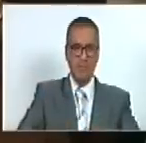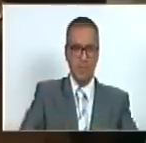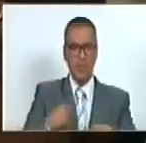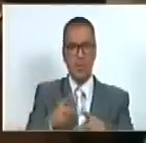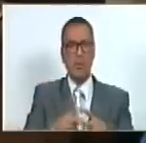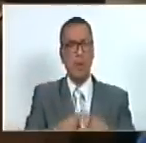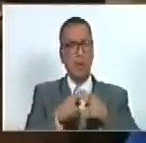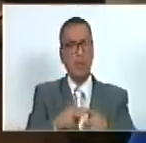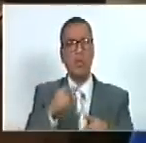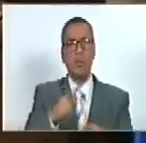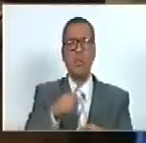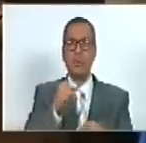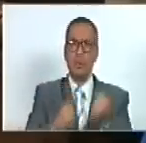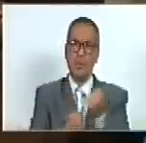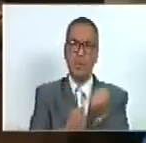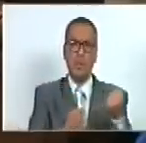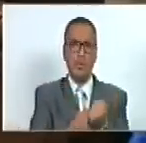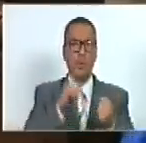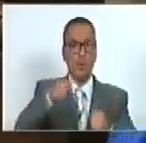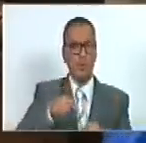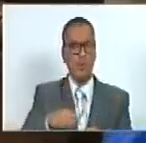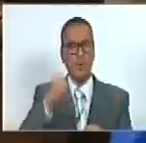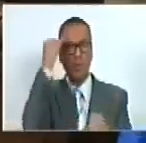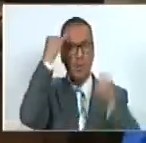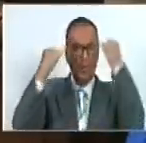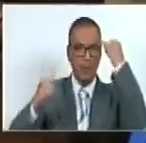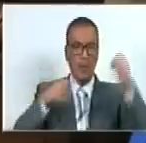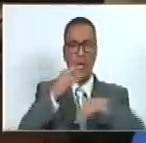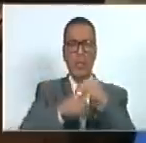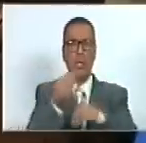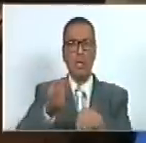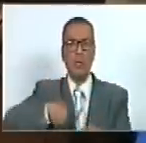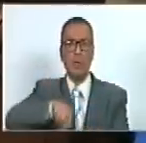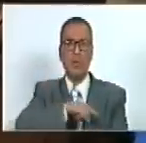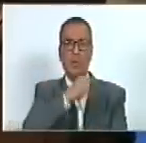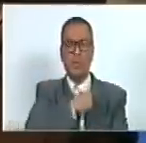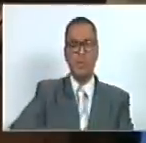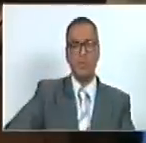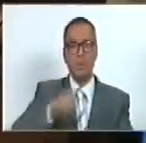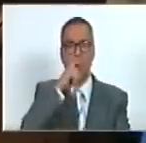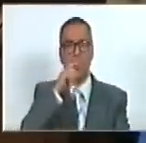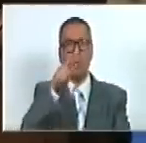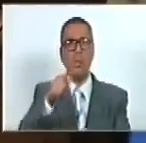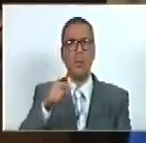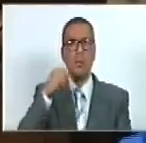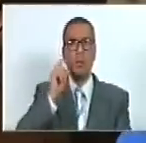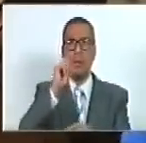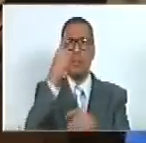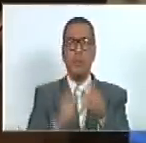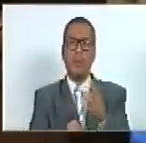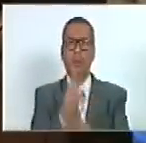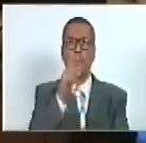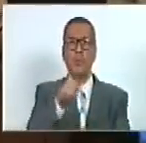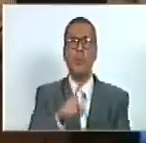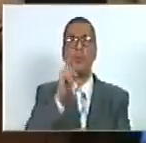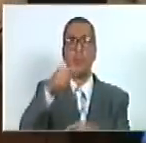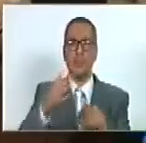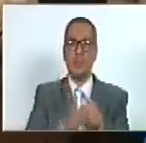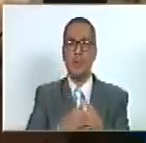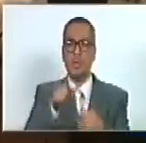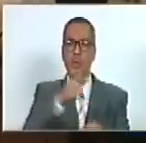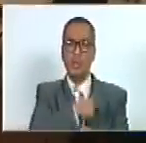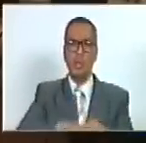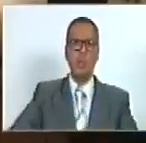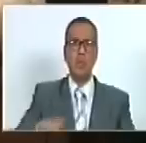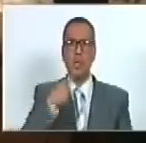valorar y respaldamos la iniciativa que ha hecho el presidente Maduro con la conmemoración del 1 de mayo. Y para cerrar,